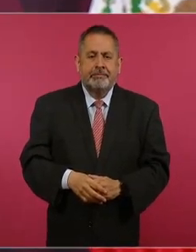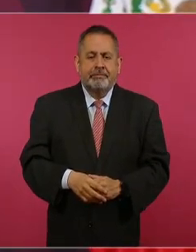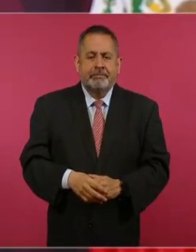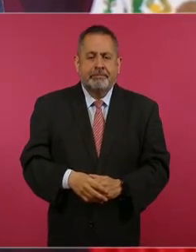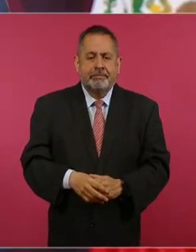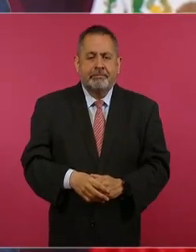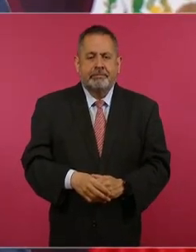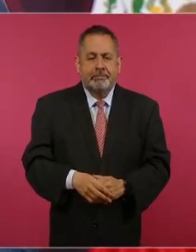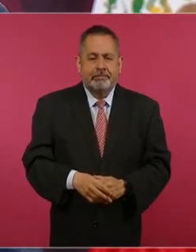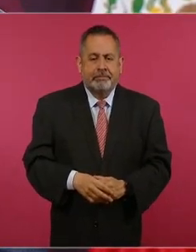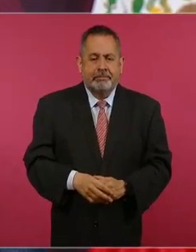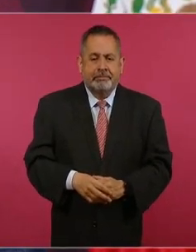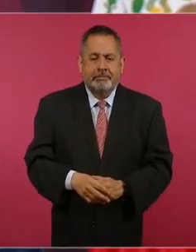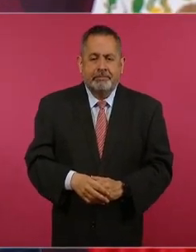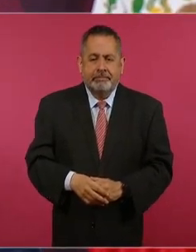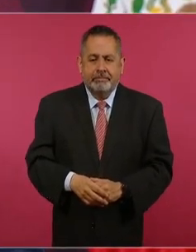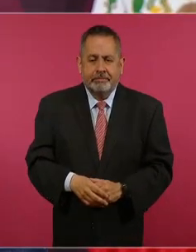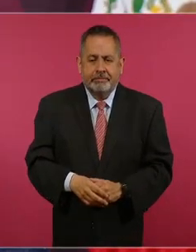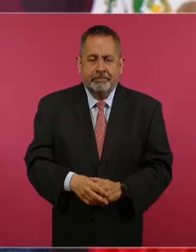Una vez